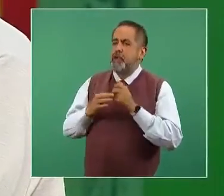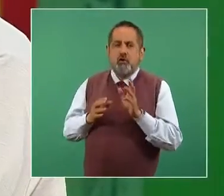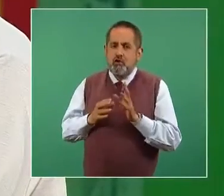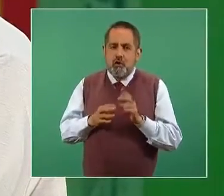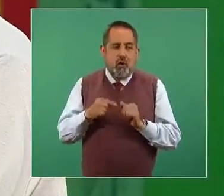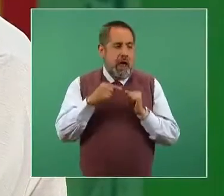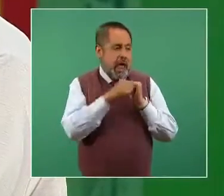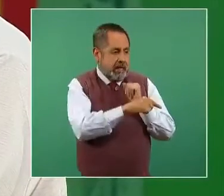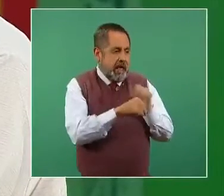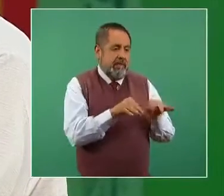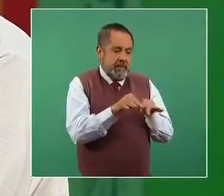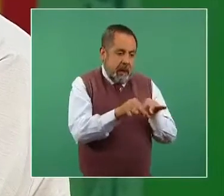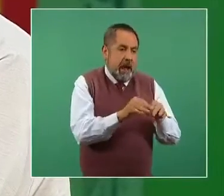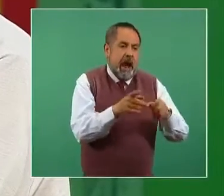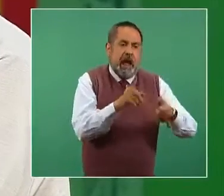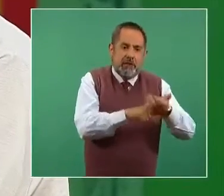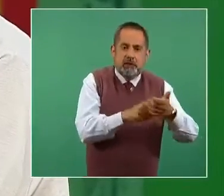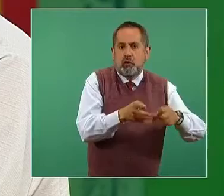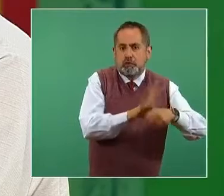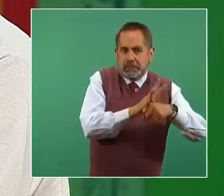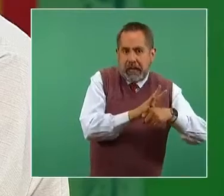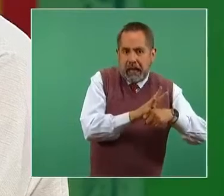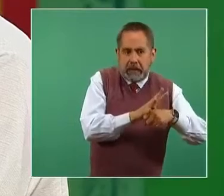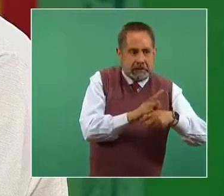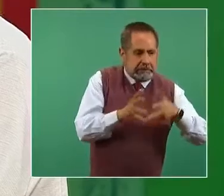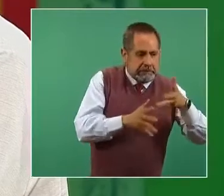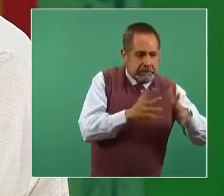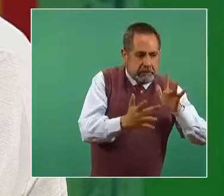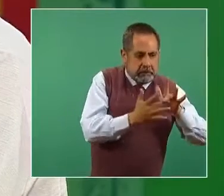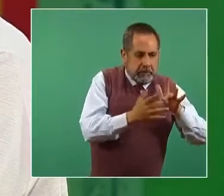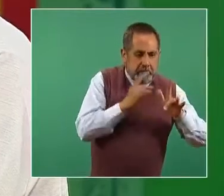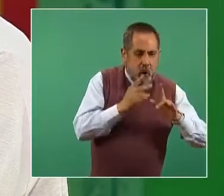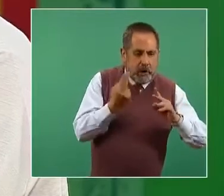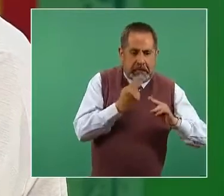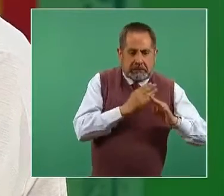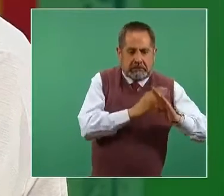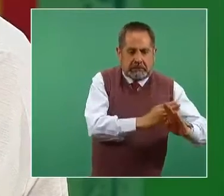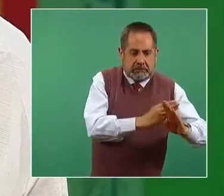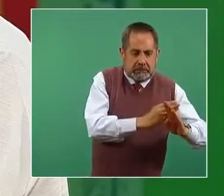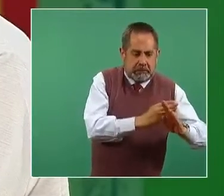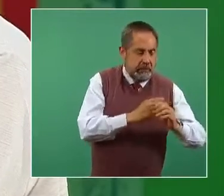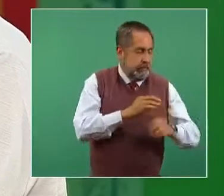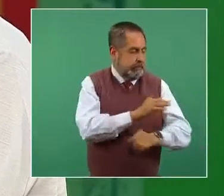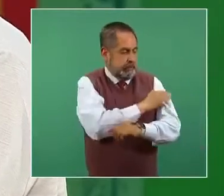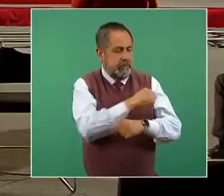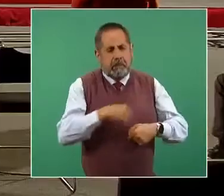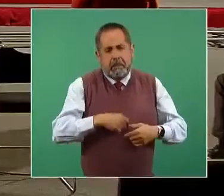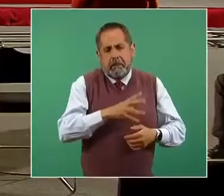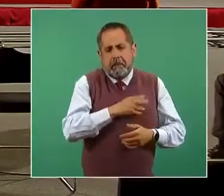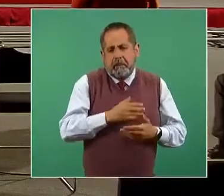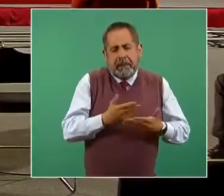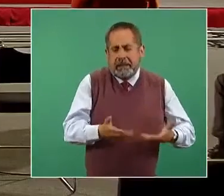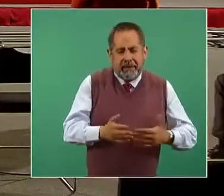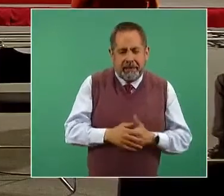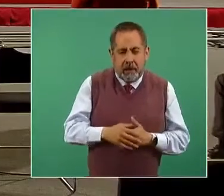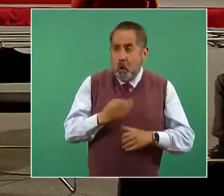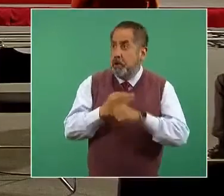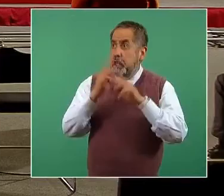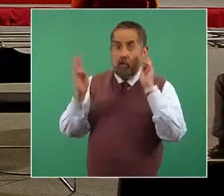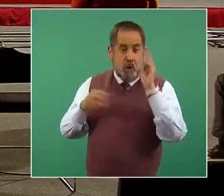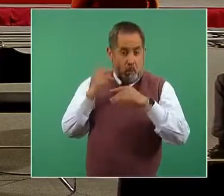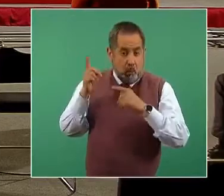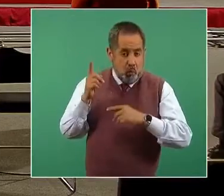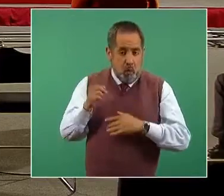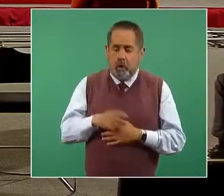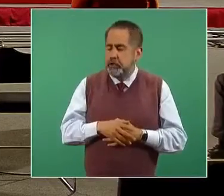vacunas contra SARS-CoV-2, contra COVID, que en este momento están en uso en el mundo, no solo en México, en ninguna de ellas se